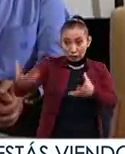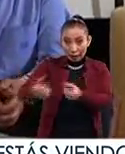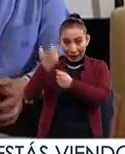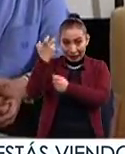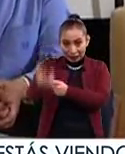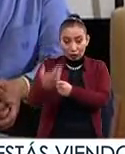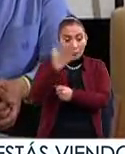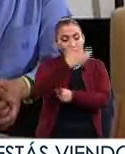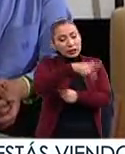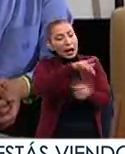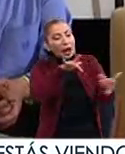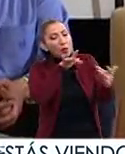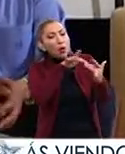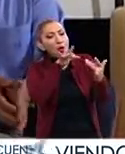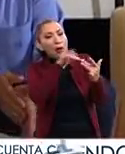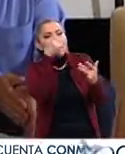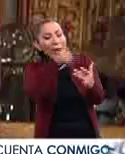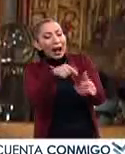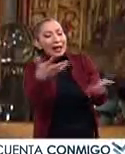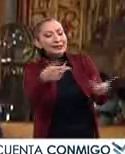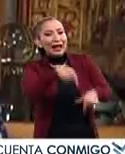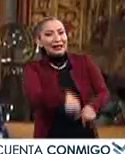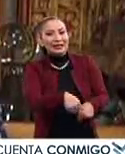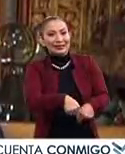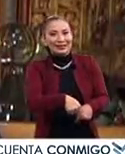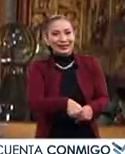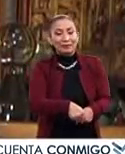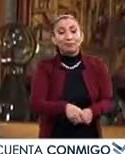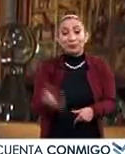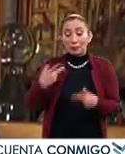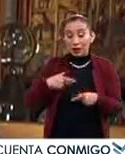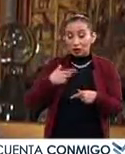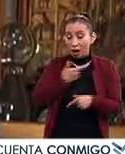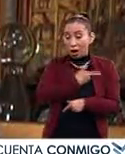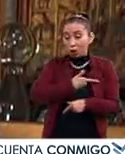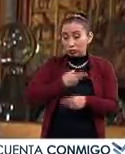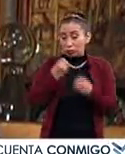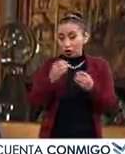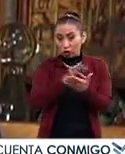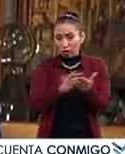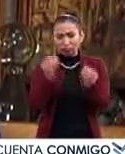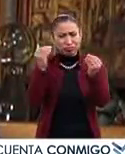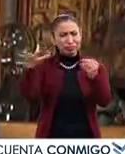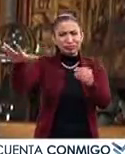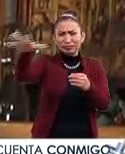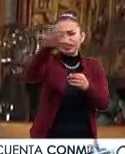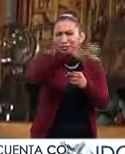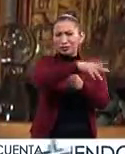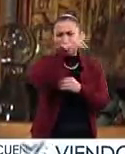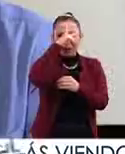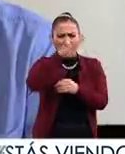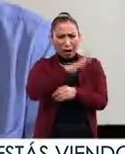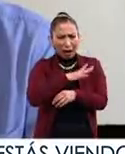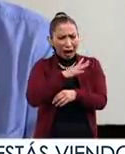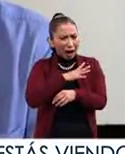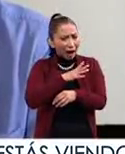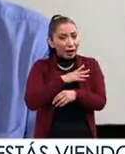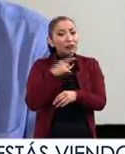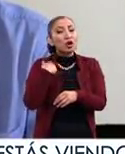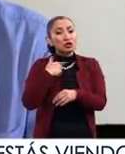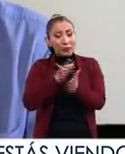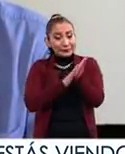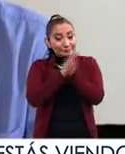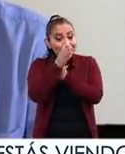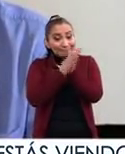rescatar. Sí. Buscarás eso. Oh, estupendo. Los lectores de verdad, que somos miles en este país, nos vamos